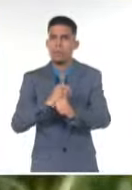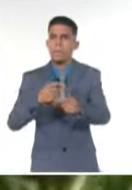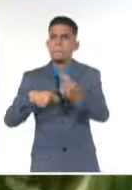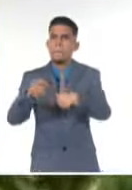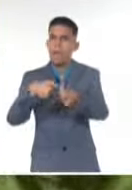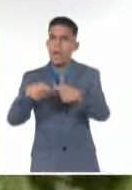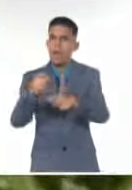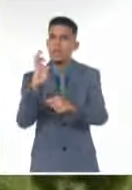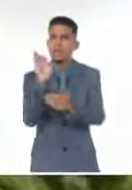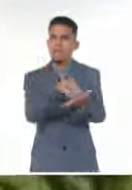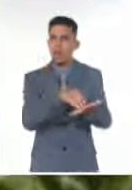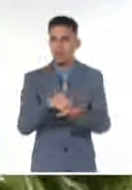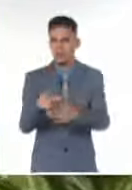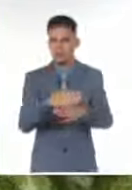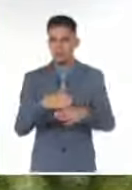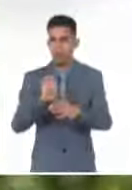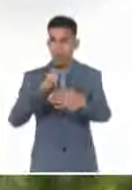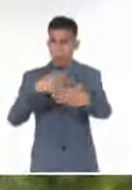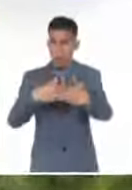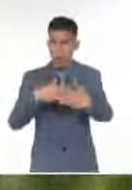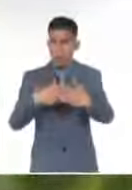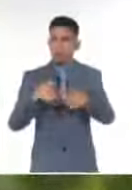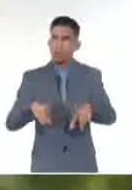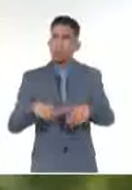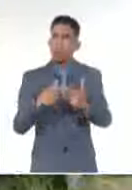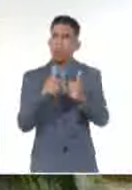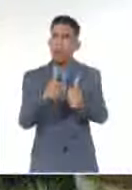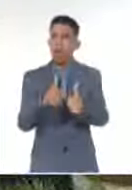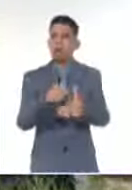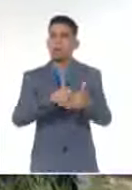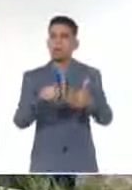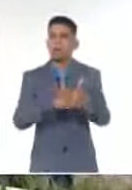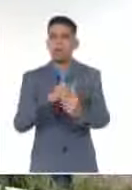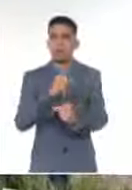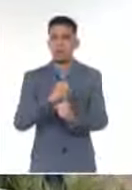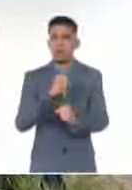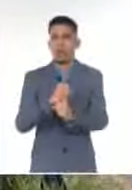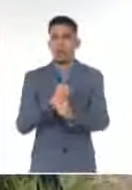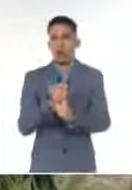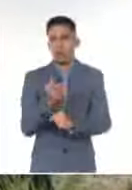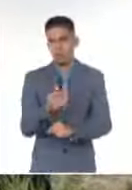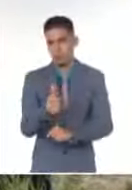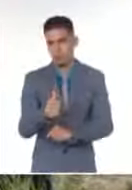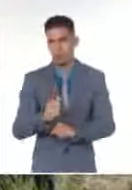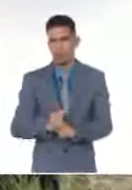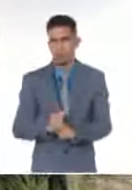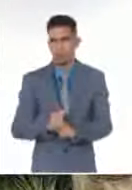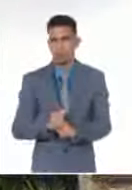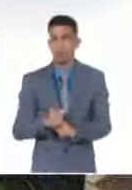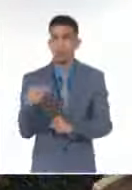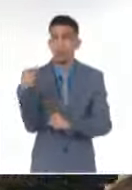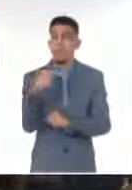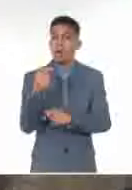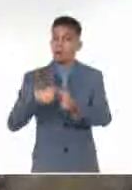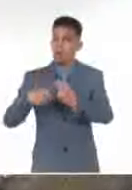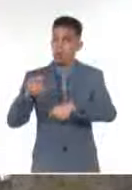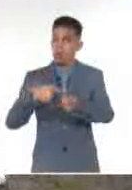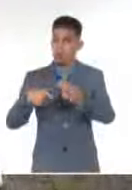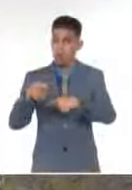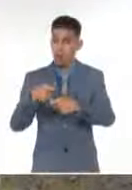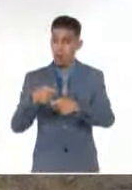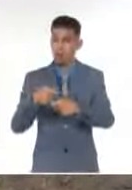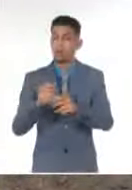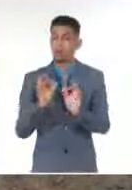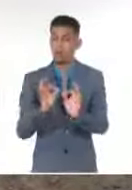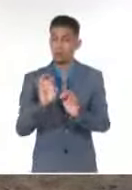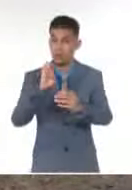feria. Es una unidad empresarial que cumple con la mayoría de sus indicadores, excepto las exportaciones, teniendo en cuenta que las